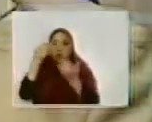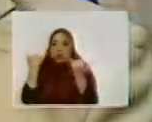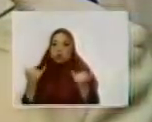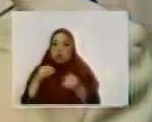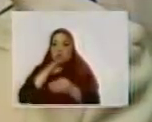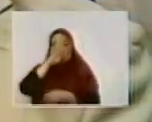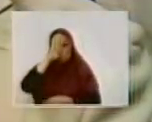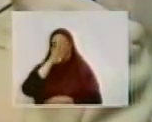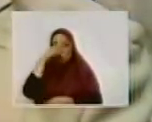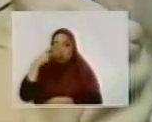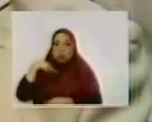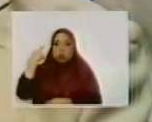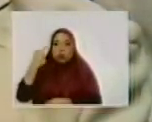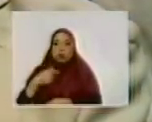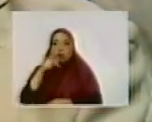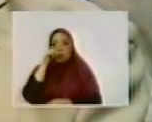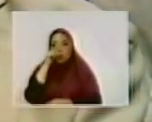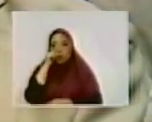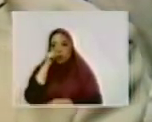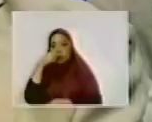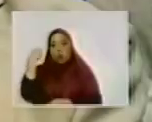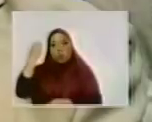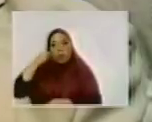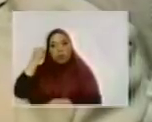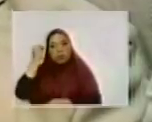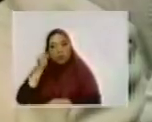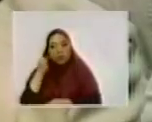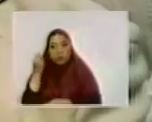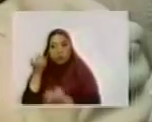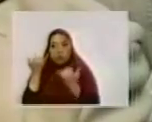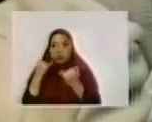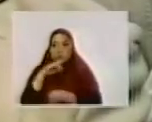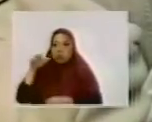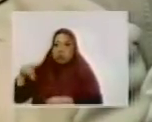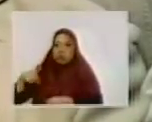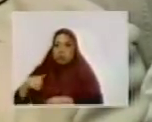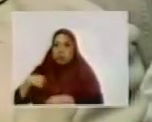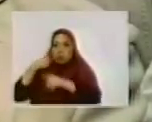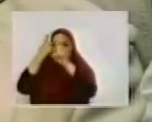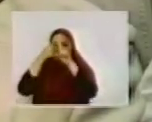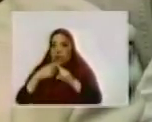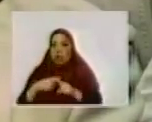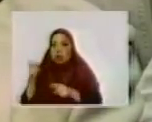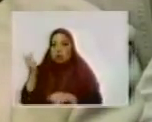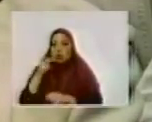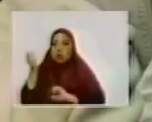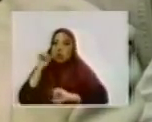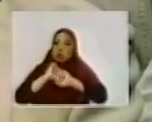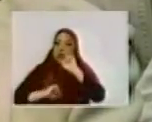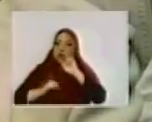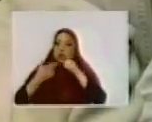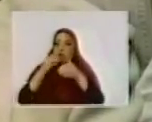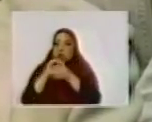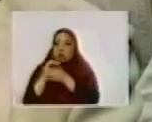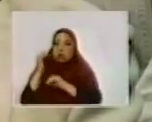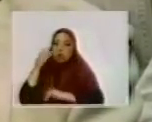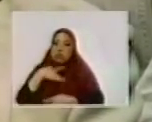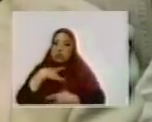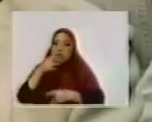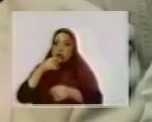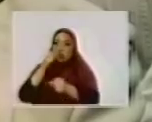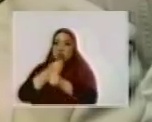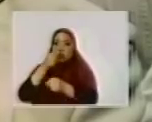futuras generaciones. Considerando que entre sus incontables aportes a la defensa de los sagrados intereses del